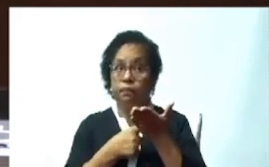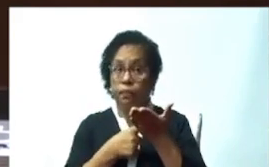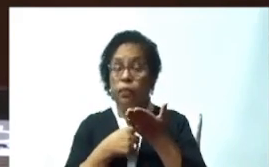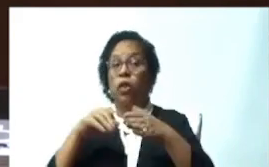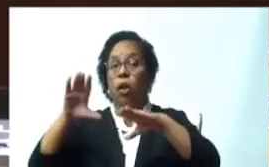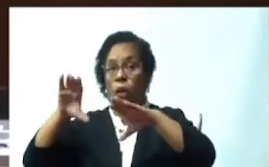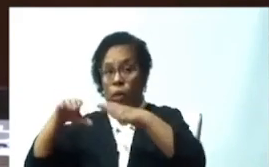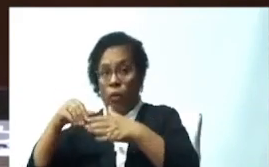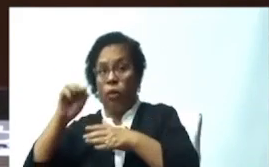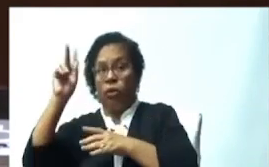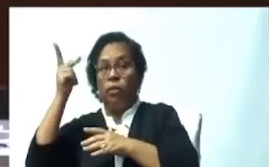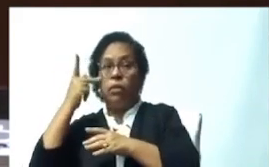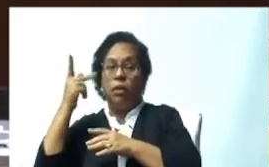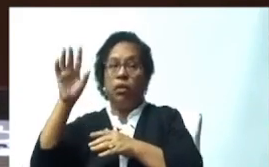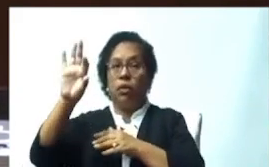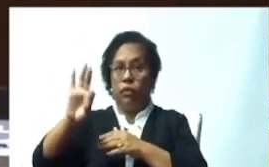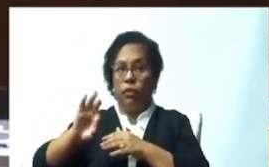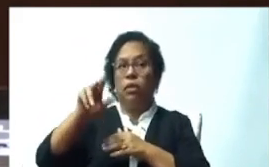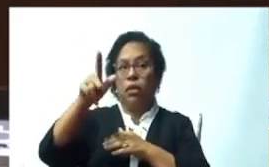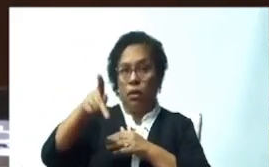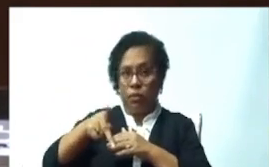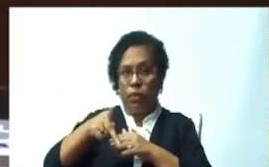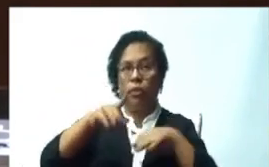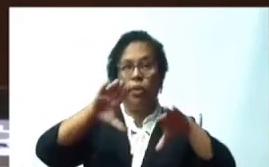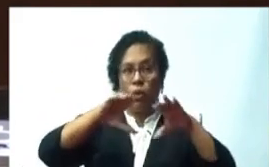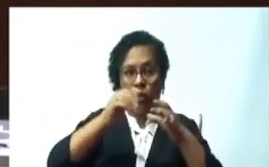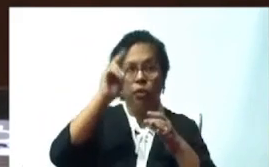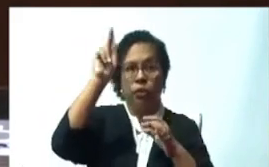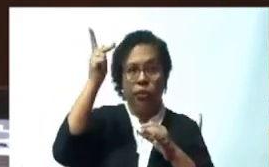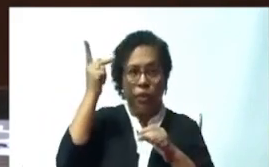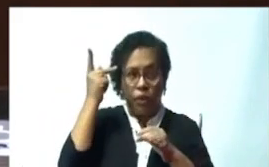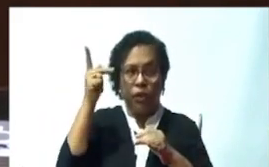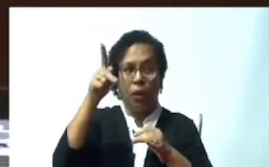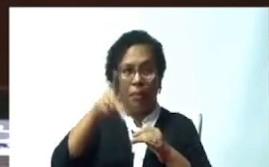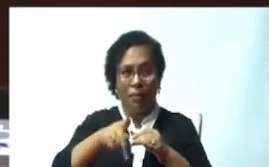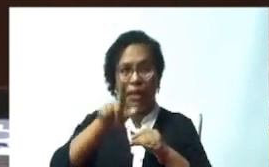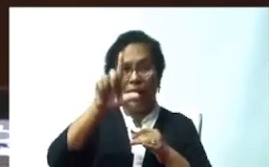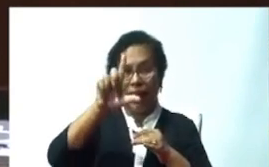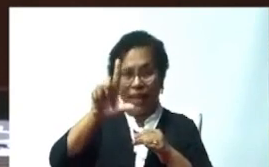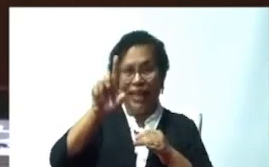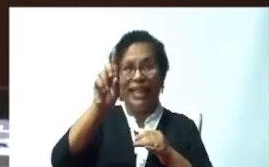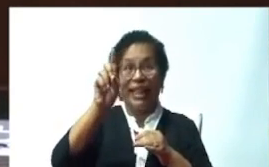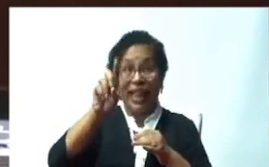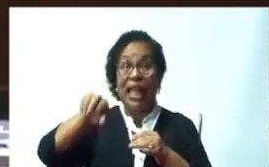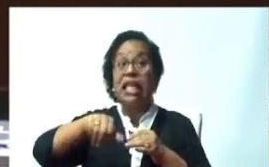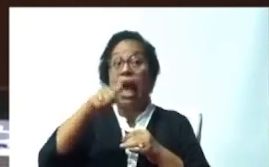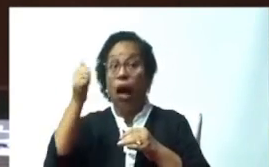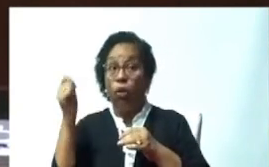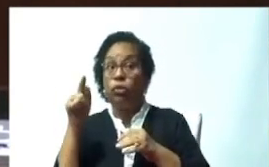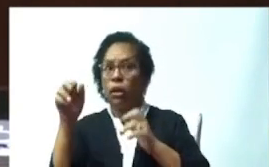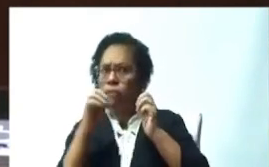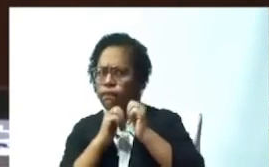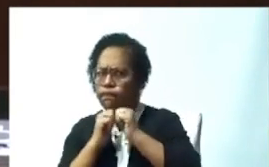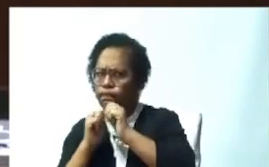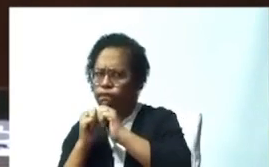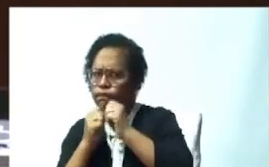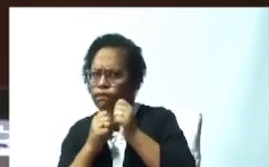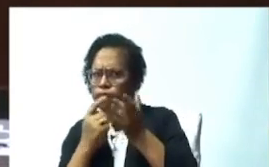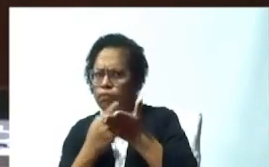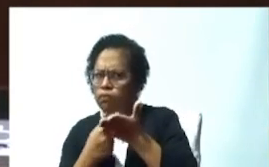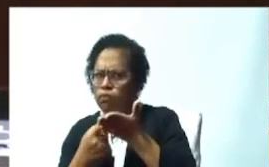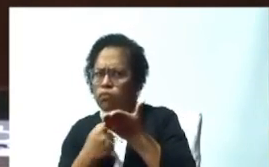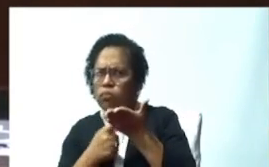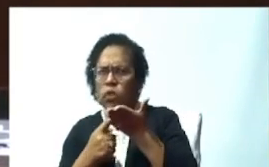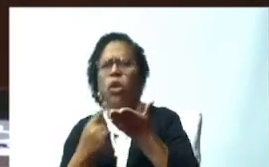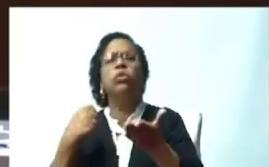Fuerza del Pueblo, del PLD, y a otros colegas queridos que estaban aquí, que nosotros estamos en la